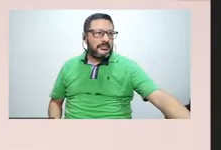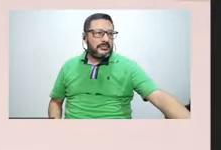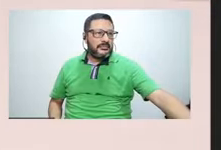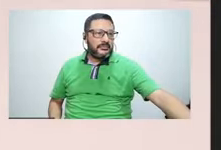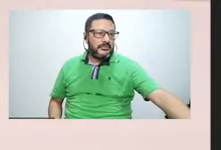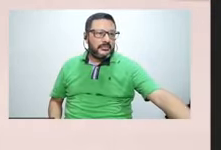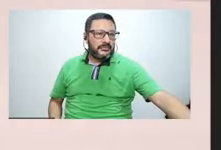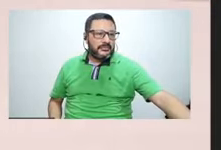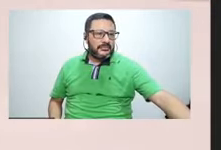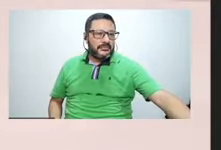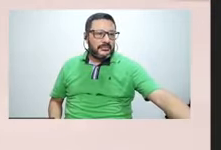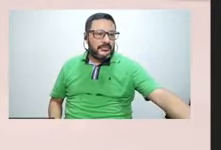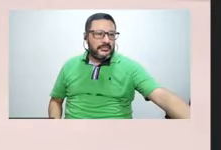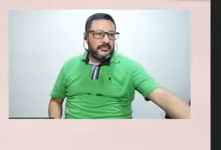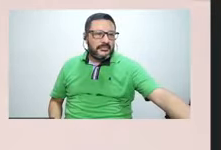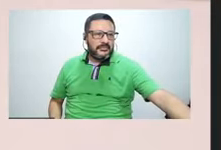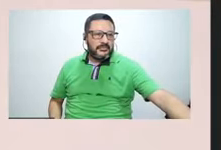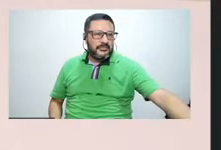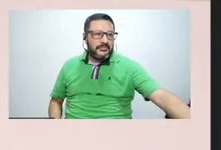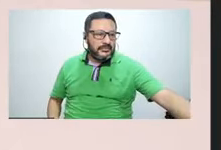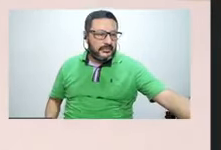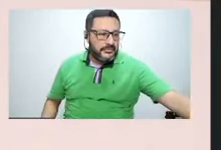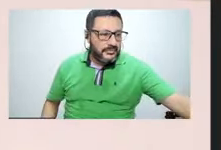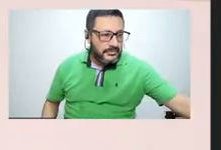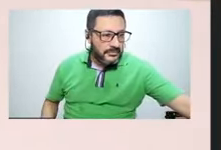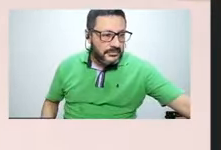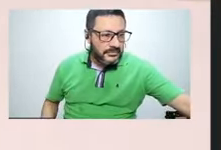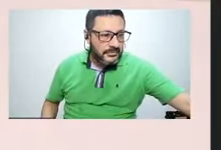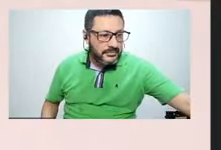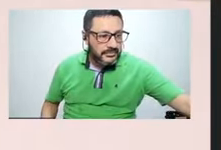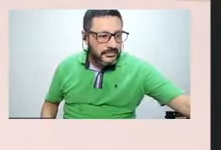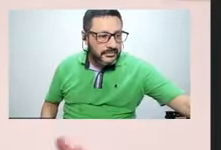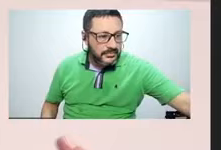tener tanta conexión con él,